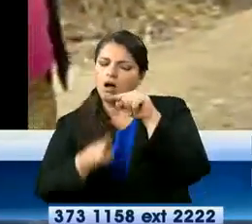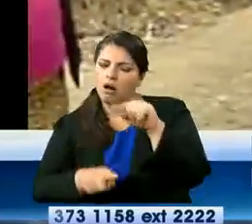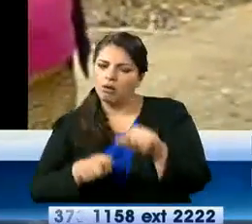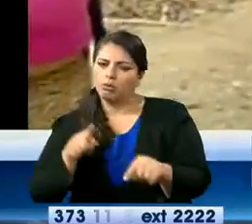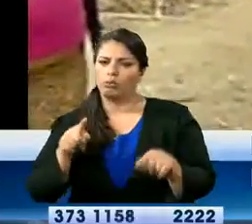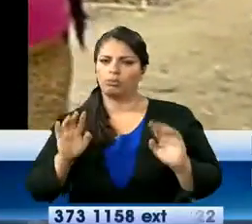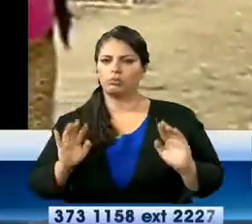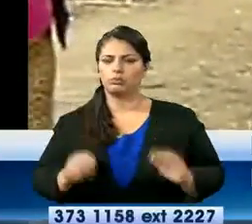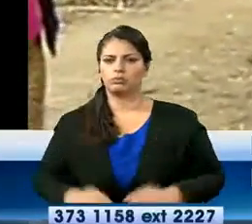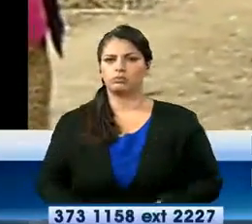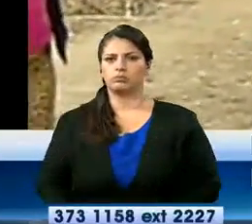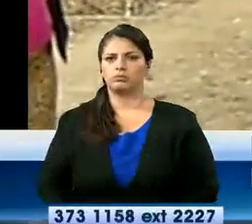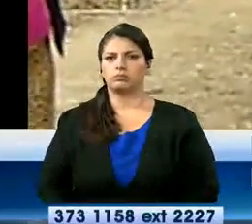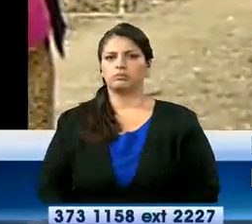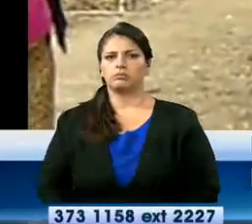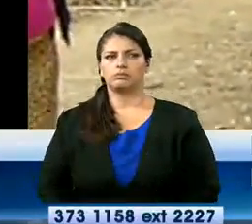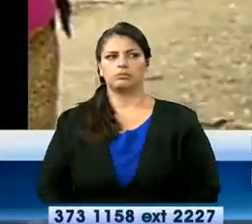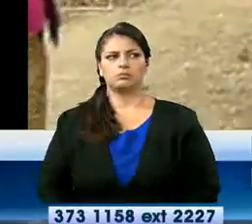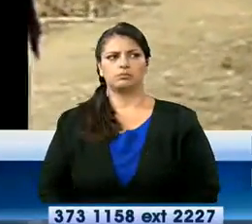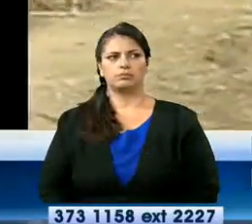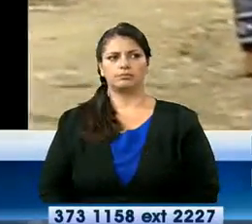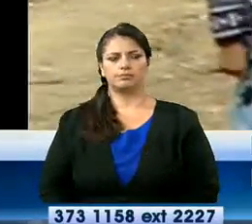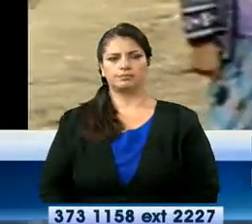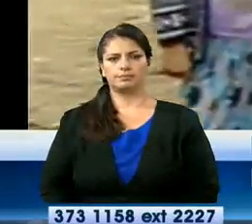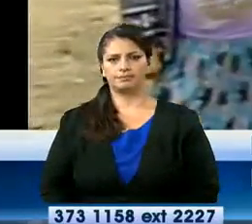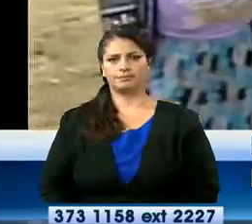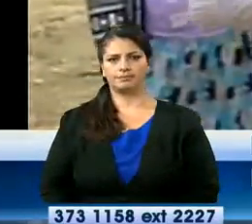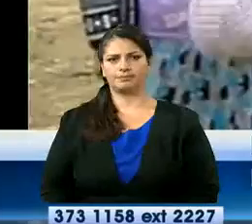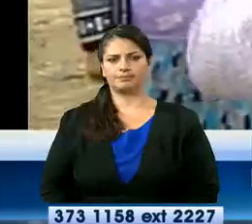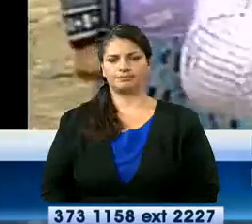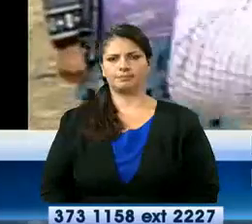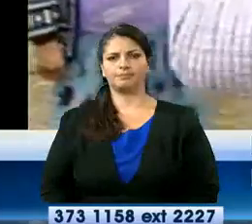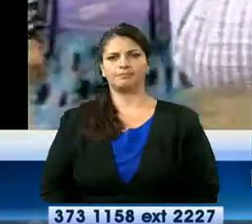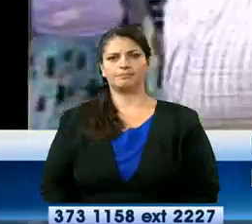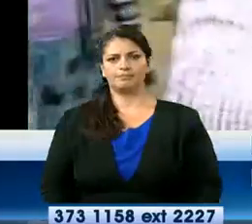para, si me están preguntando en dónde me encuentro,